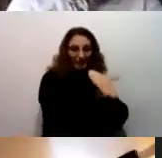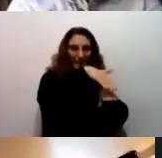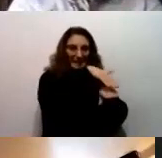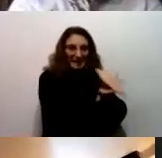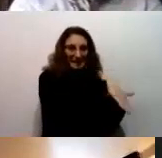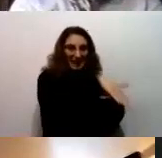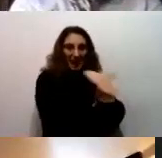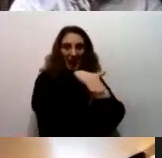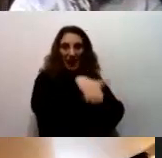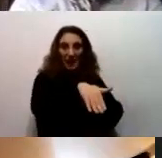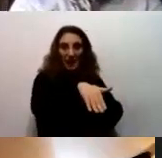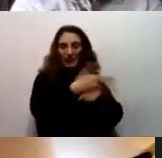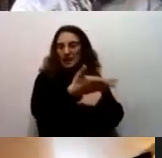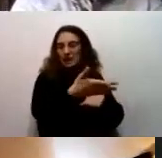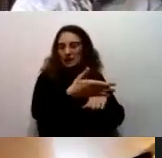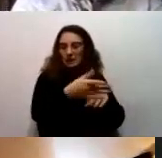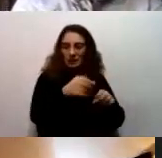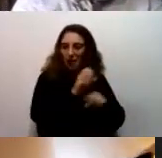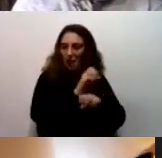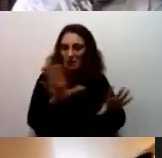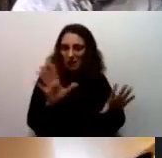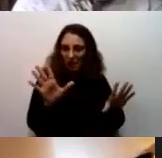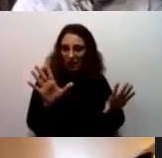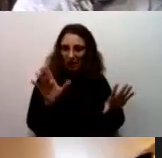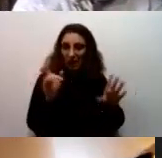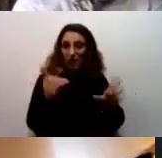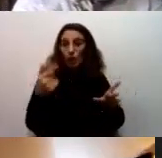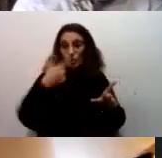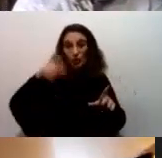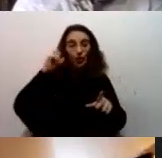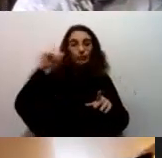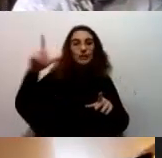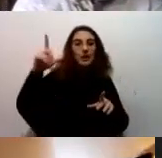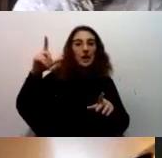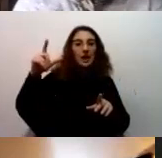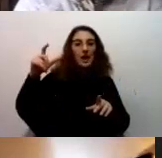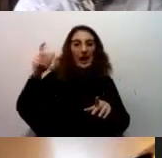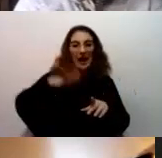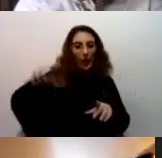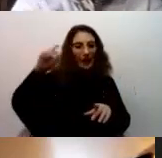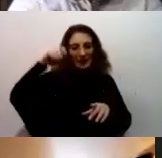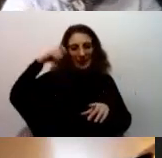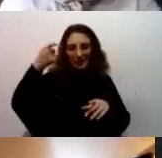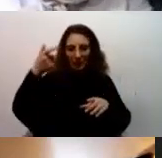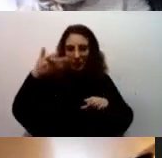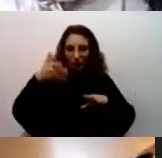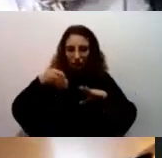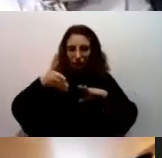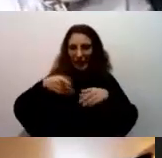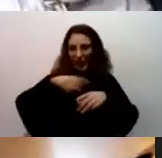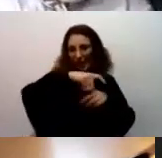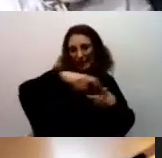sumamente inseguras. Lo que nosotros hemos logrado en San Isidro son sendas peatonales que conectan ambas